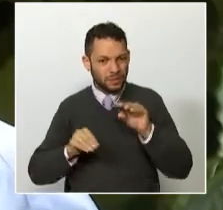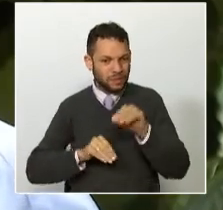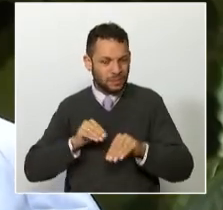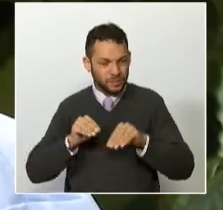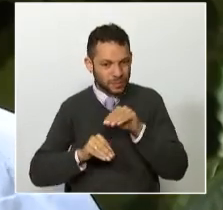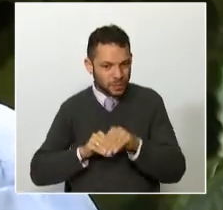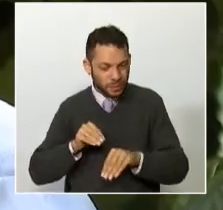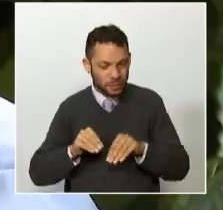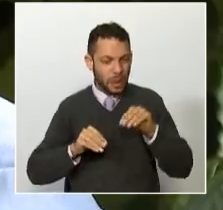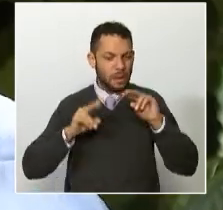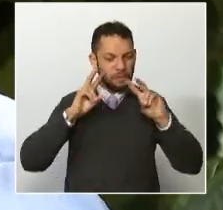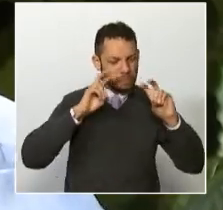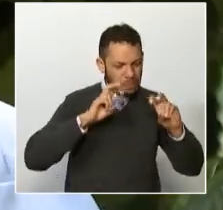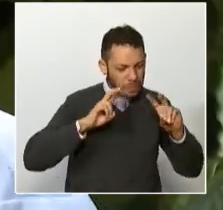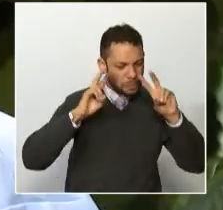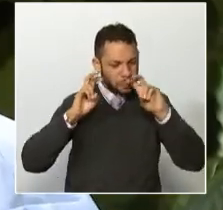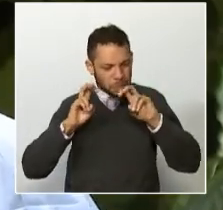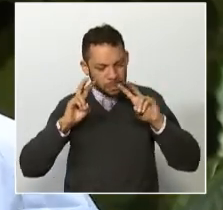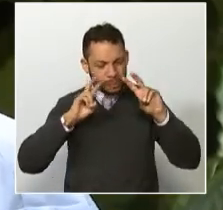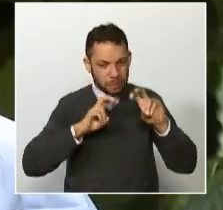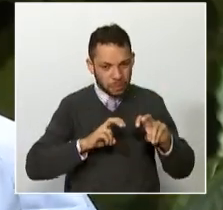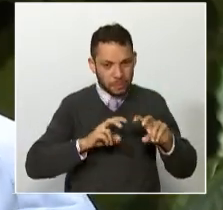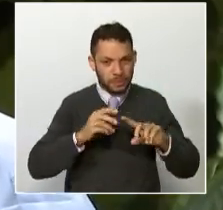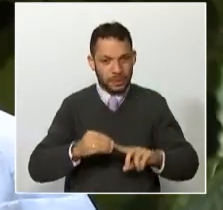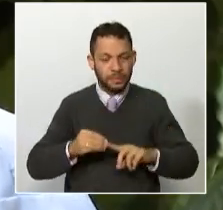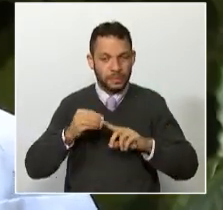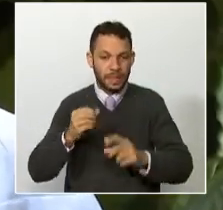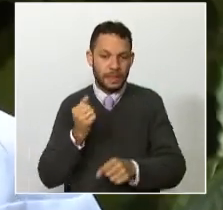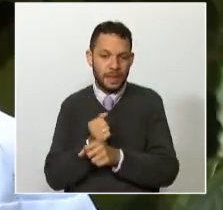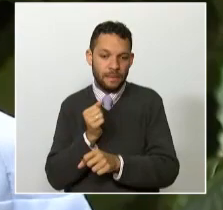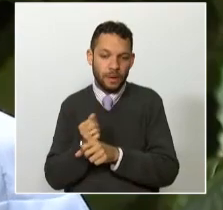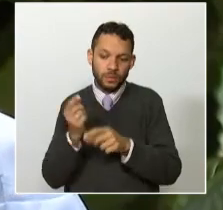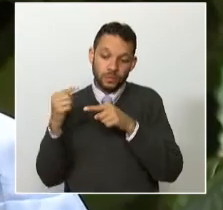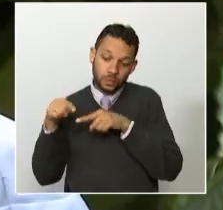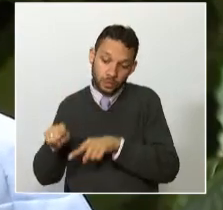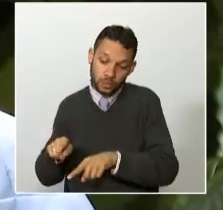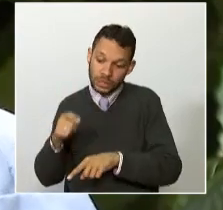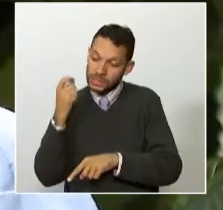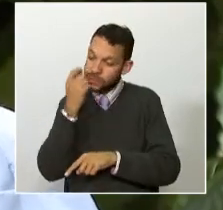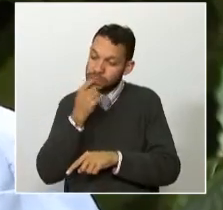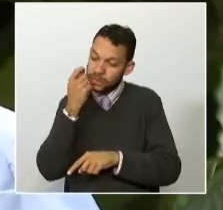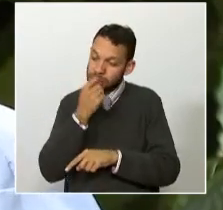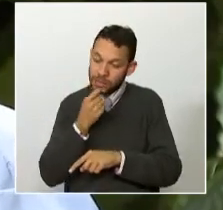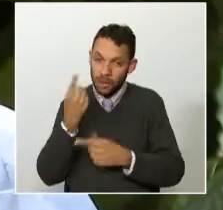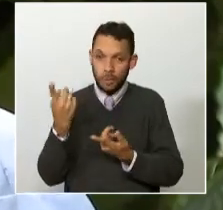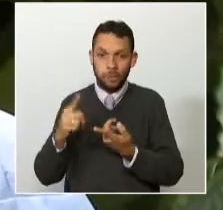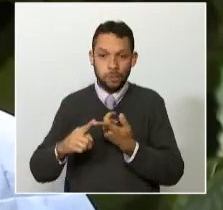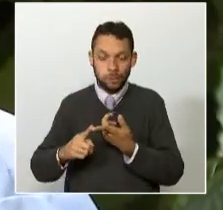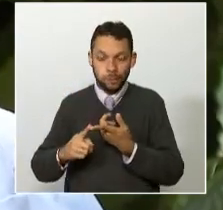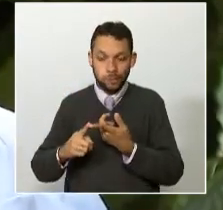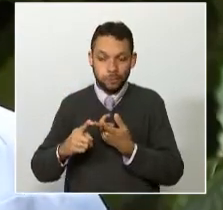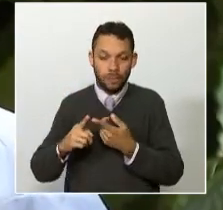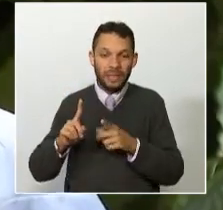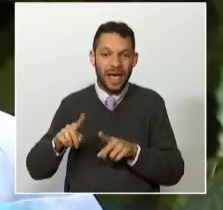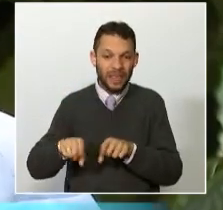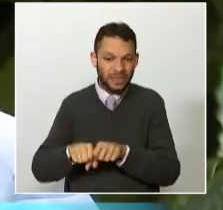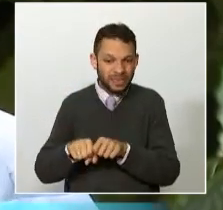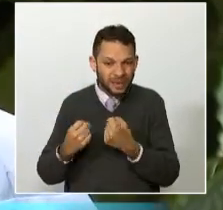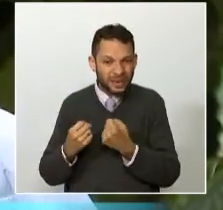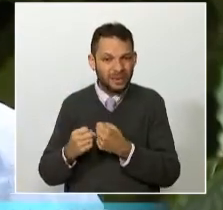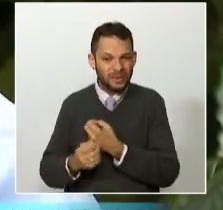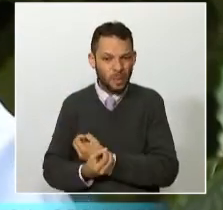buscamos en boca. Allí encontramos pues los trabajos que hacen los odontólogos, las coronas, a veces hay fracturas, a